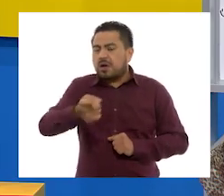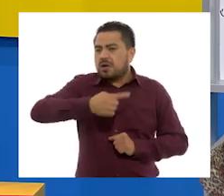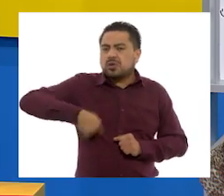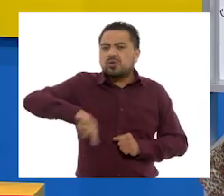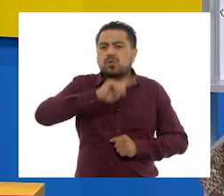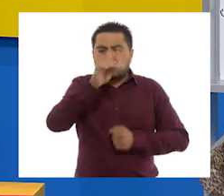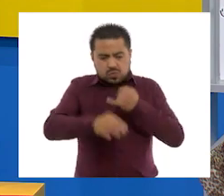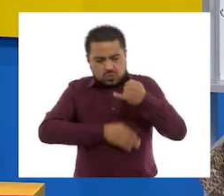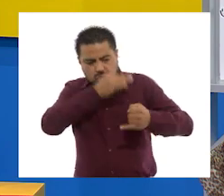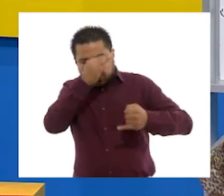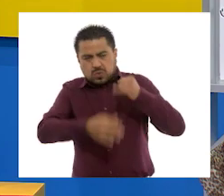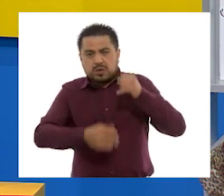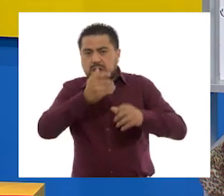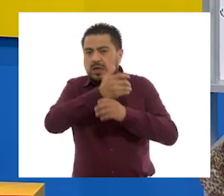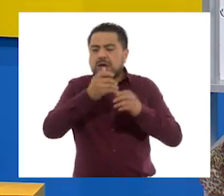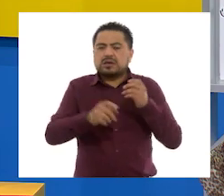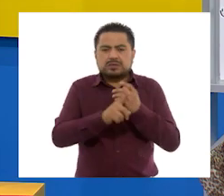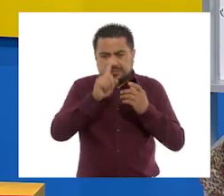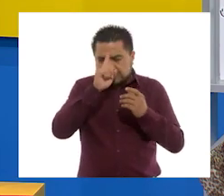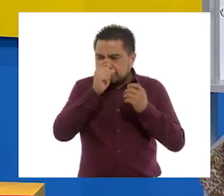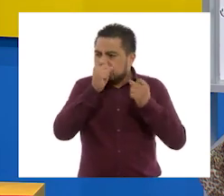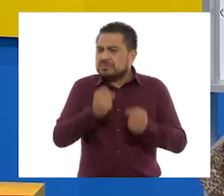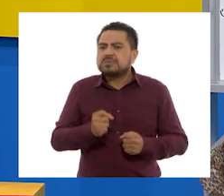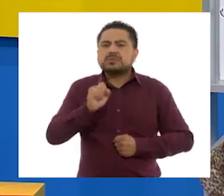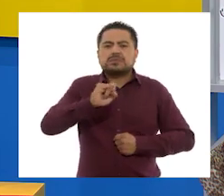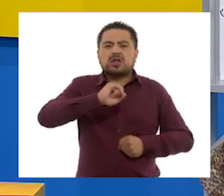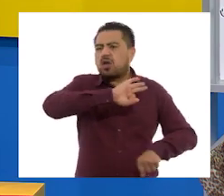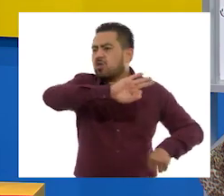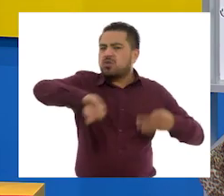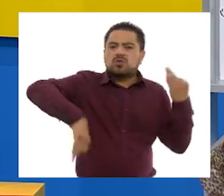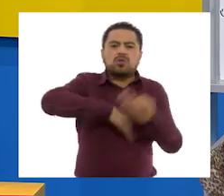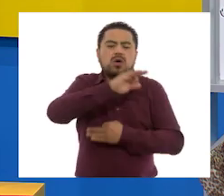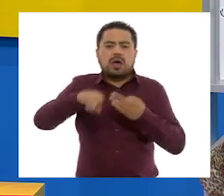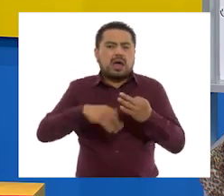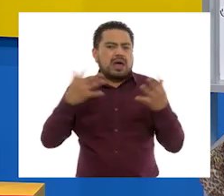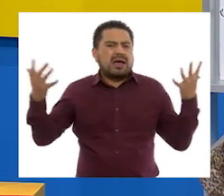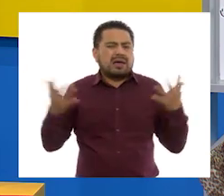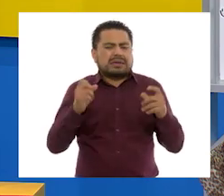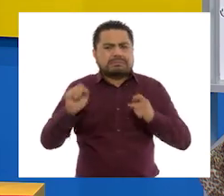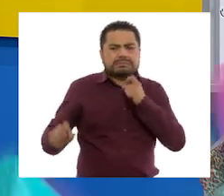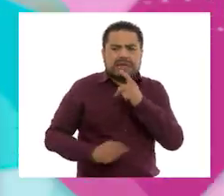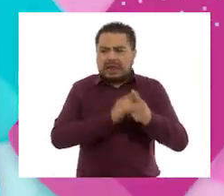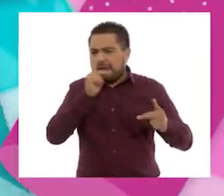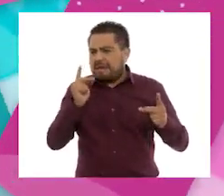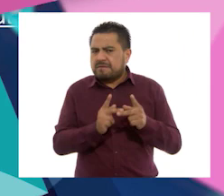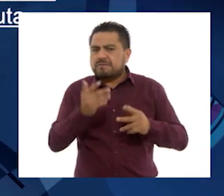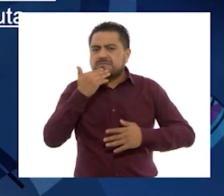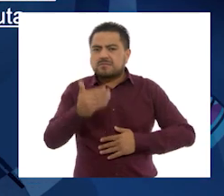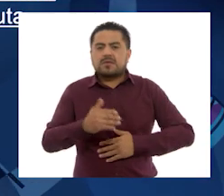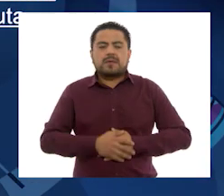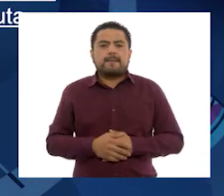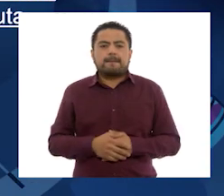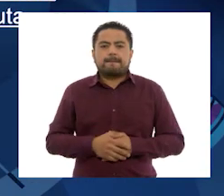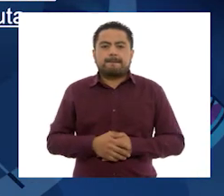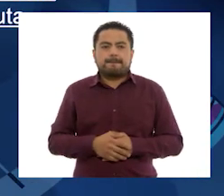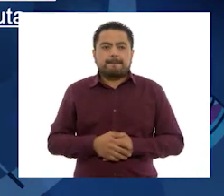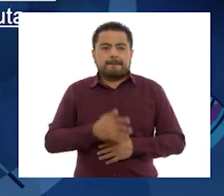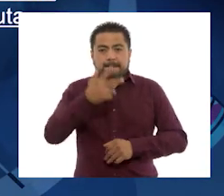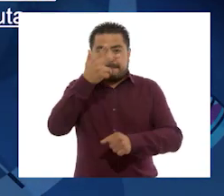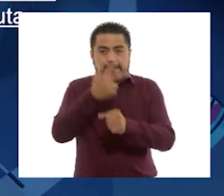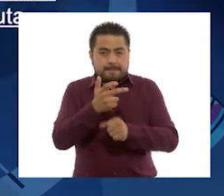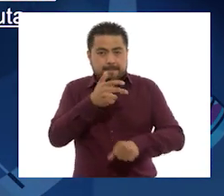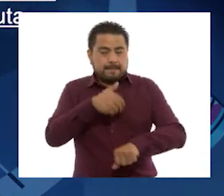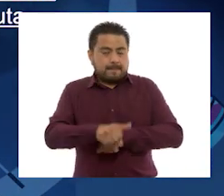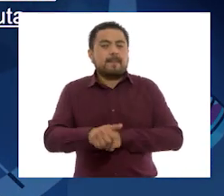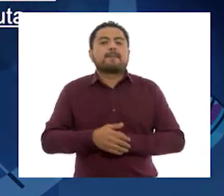nuestro último elemento, porque estoy segura de que todos lo hemos cumplido a la perfección. El octavo paso